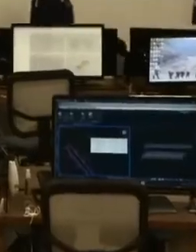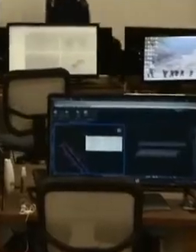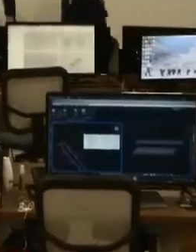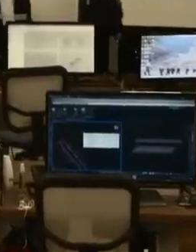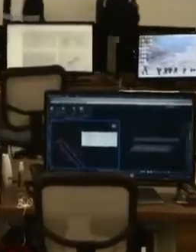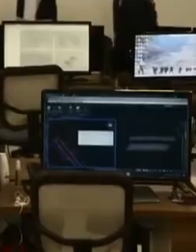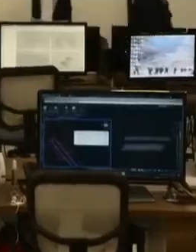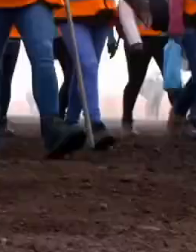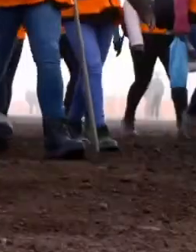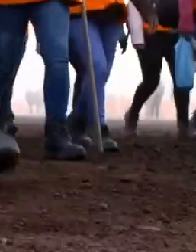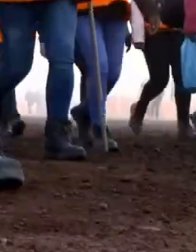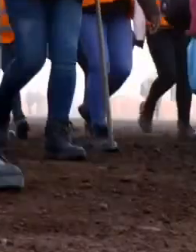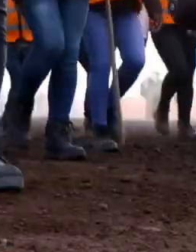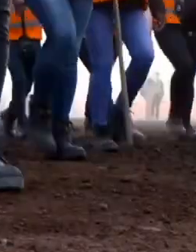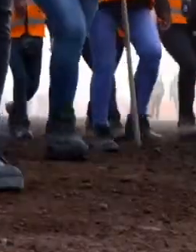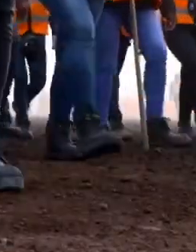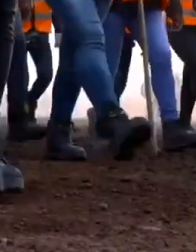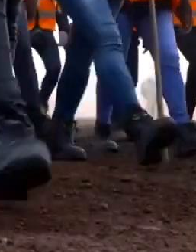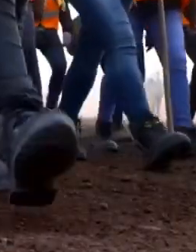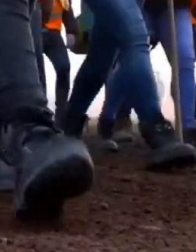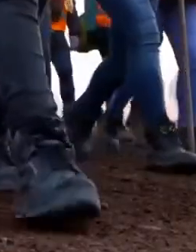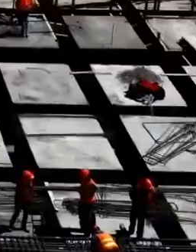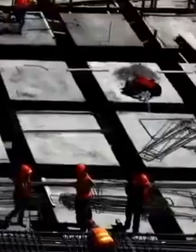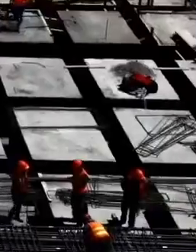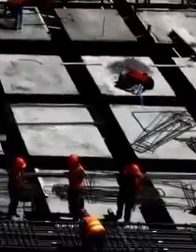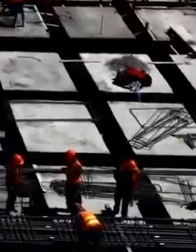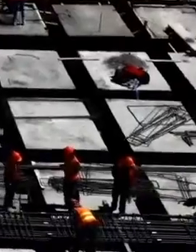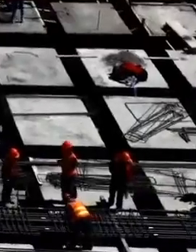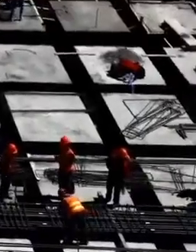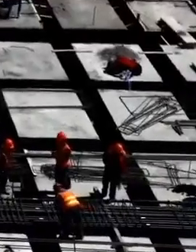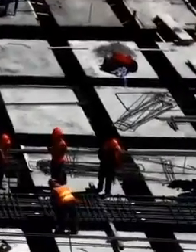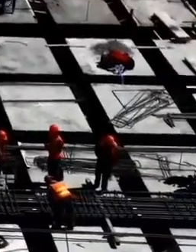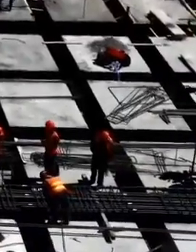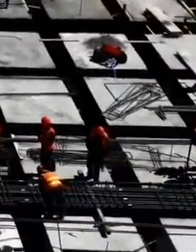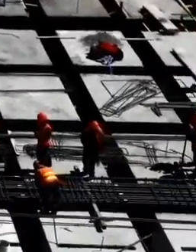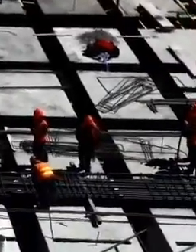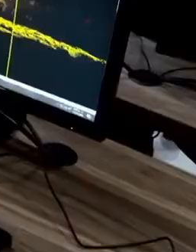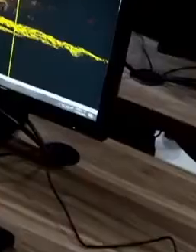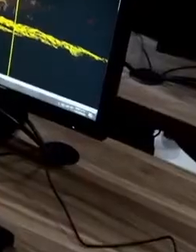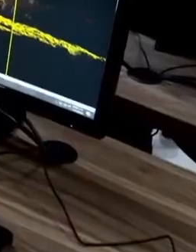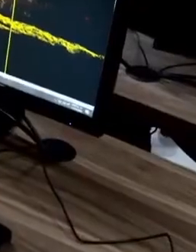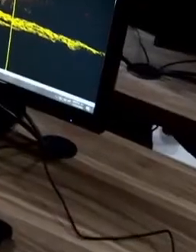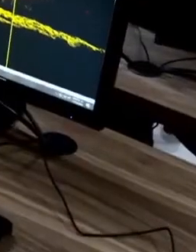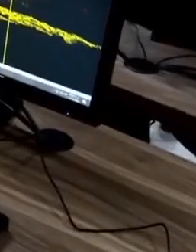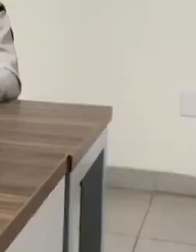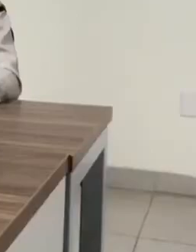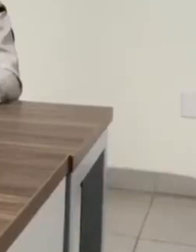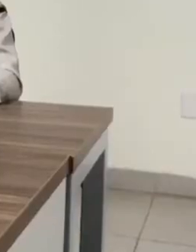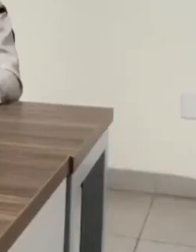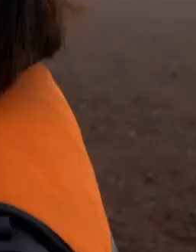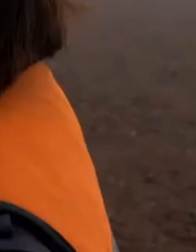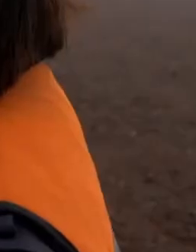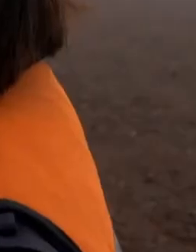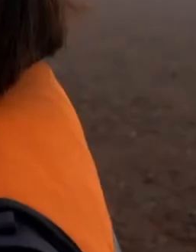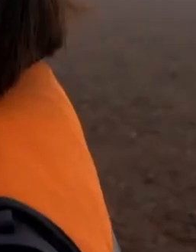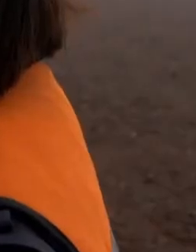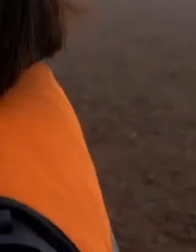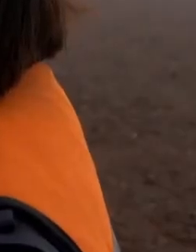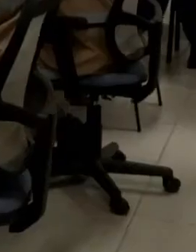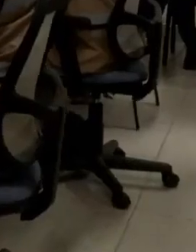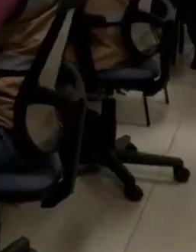46.227 empleos civiles, en los que se destaca la contratación de ingenieros, arquitectos,